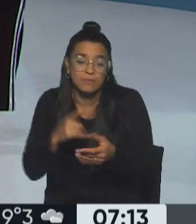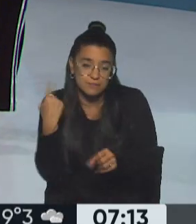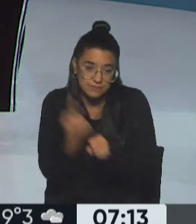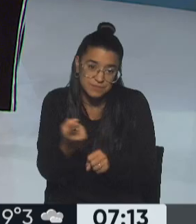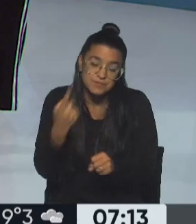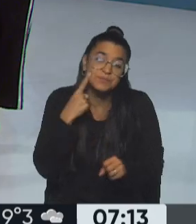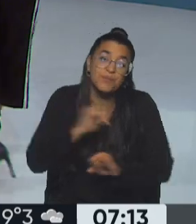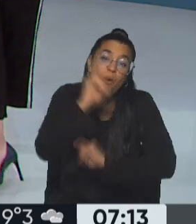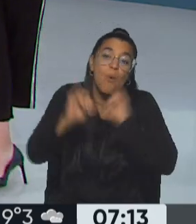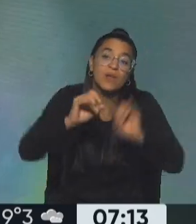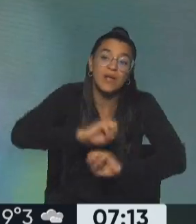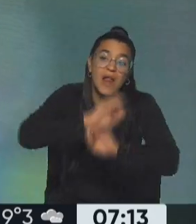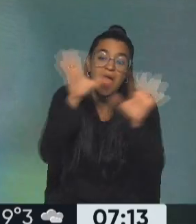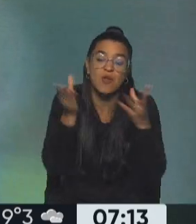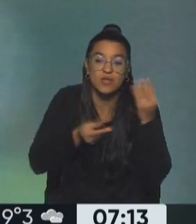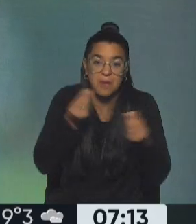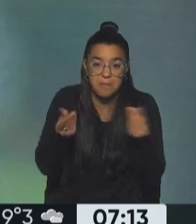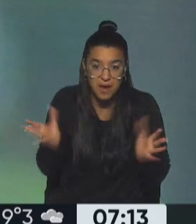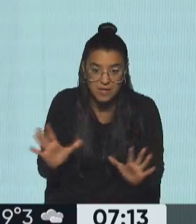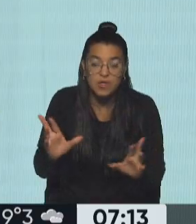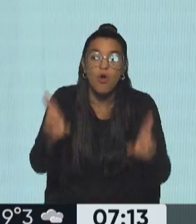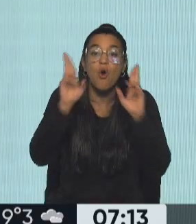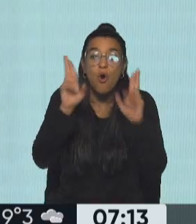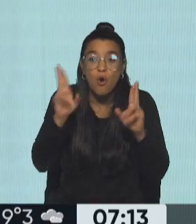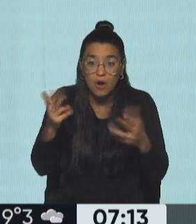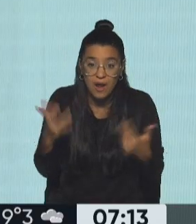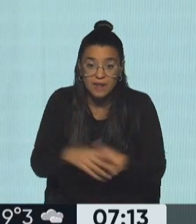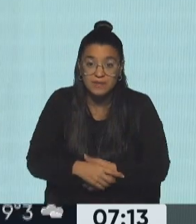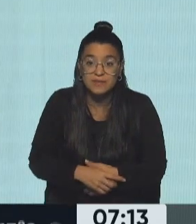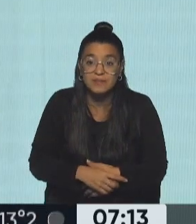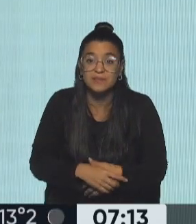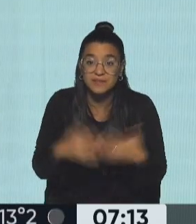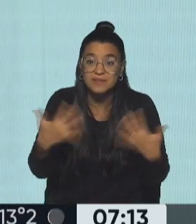damos te damos un poquito el panorama de lo que está de lo que está pasando